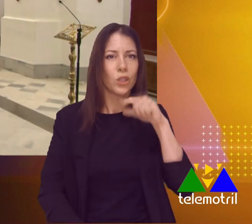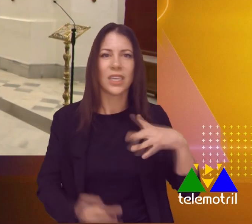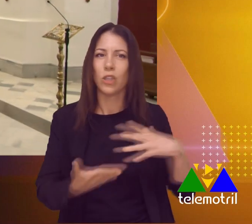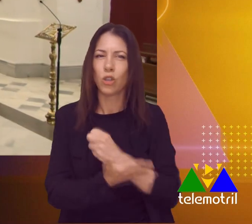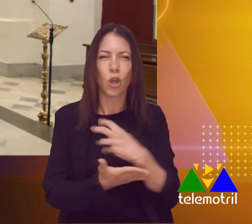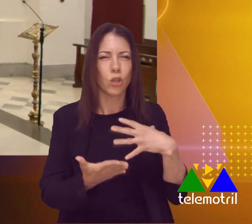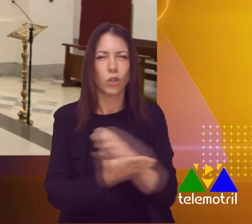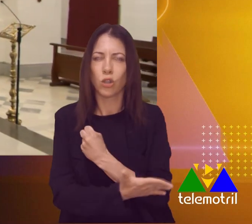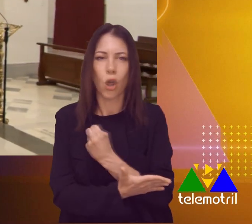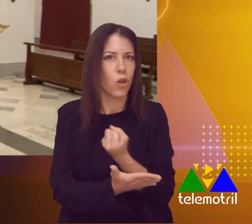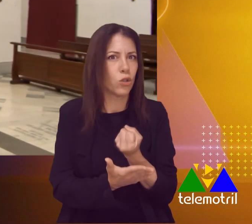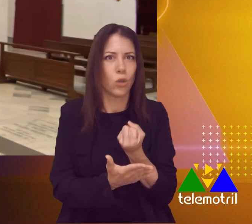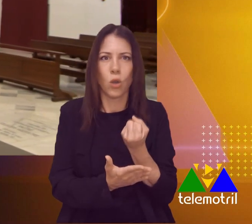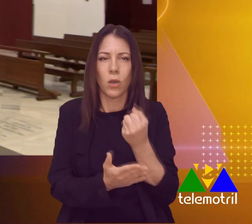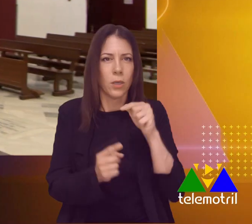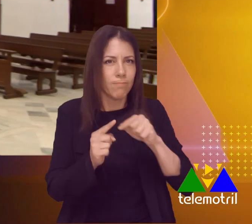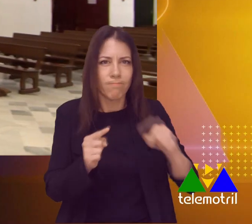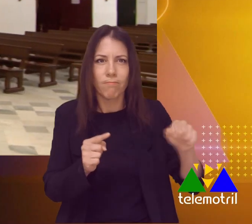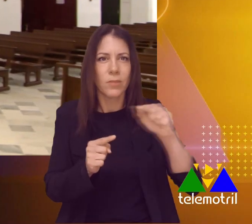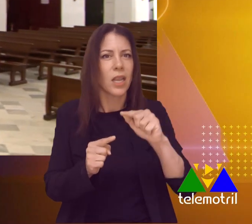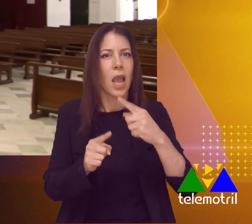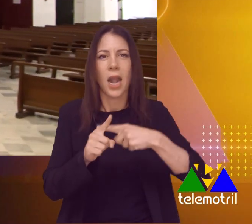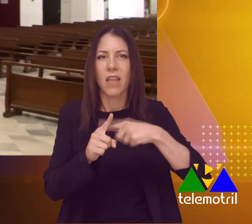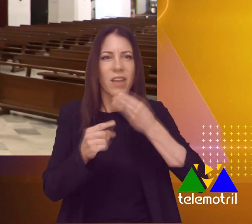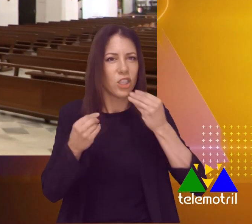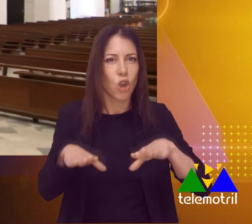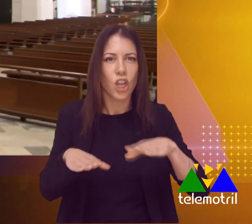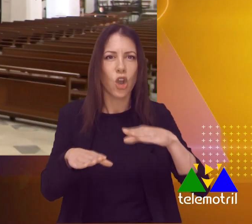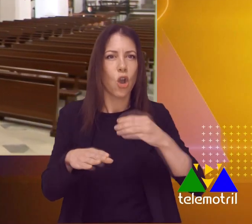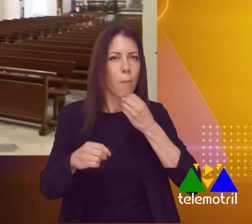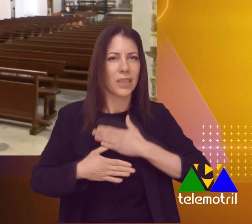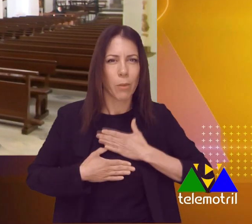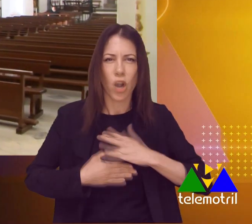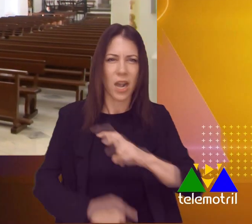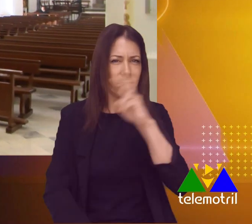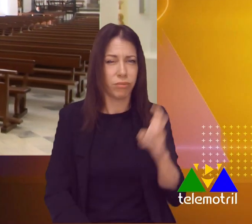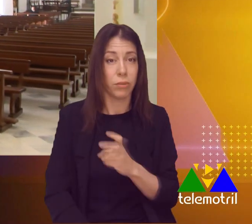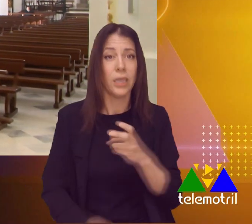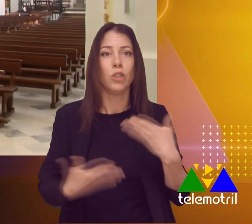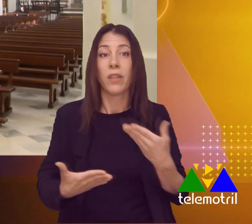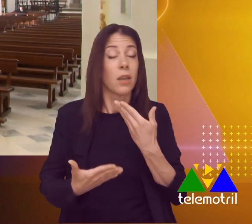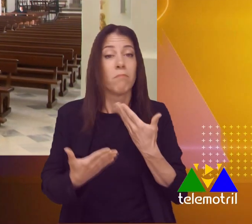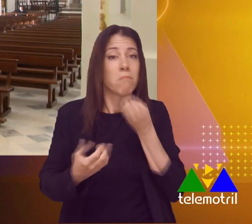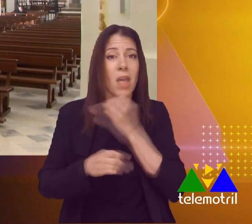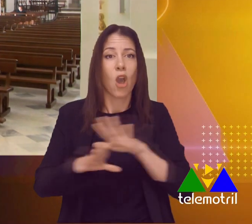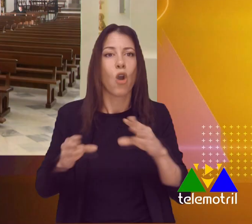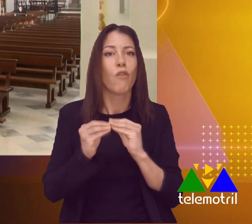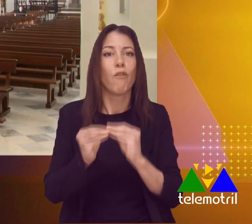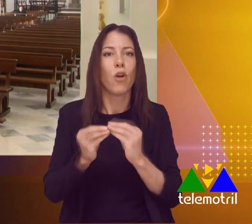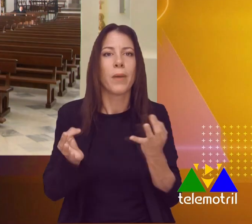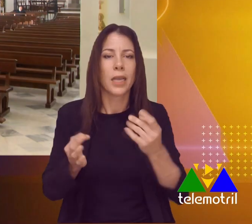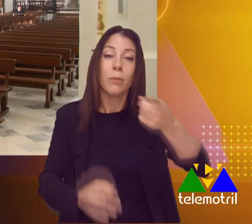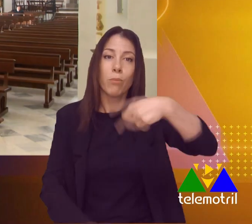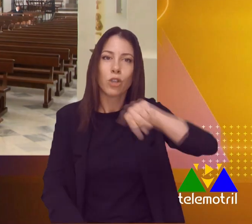todas sus vertientes, a nivel histórico, patrimonial, etcétera, etcétera, y qué mejor manera de que